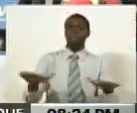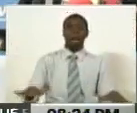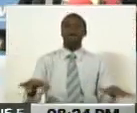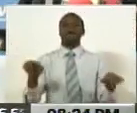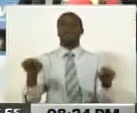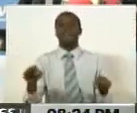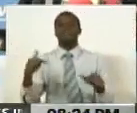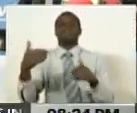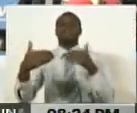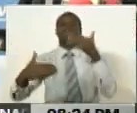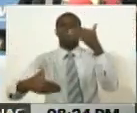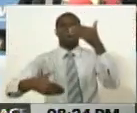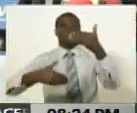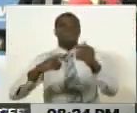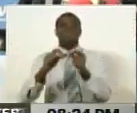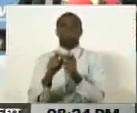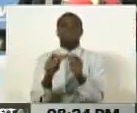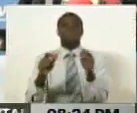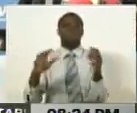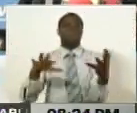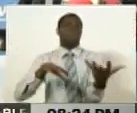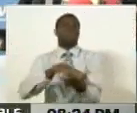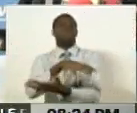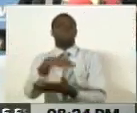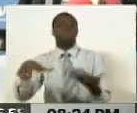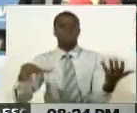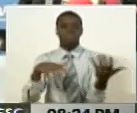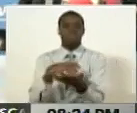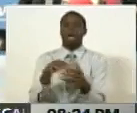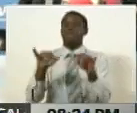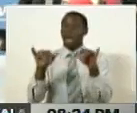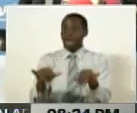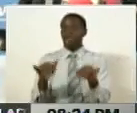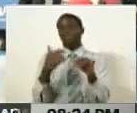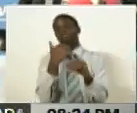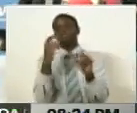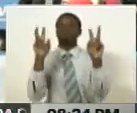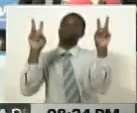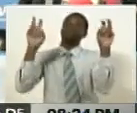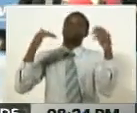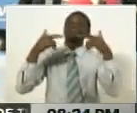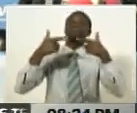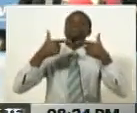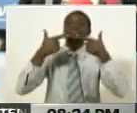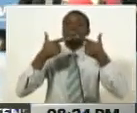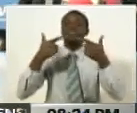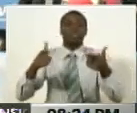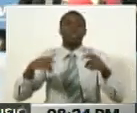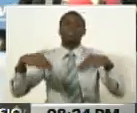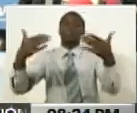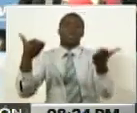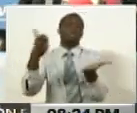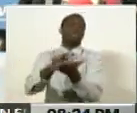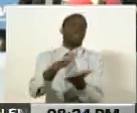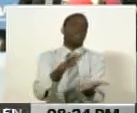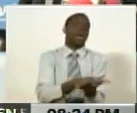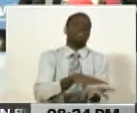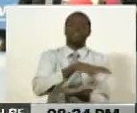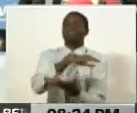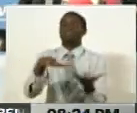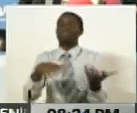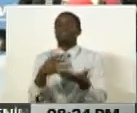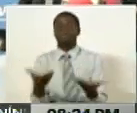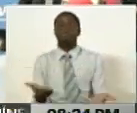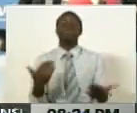violentos aprovechan esas circunstancias para crear, entre comillas, la llamada ingobernabilidad, que lo que trae es muerte y herido. Yo hago